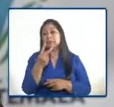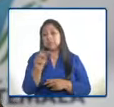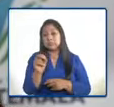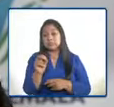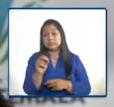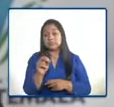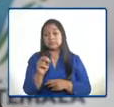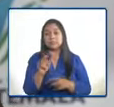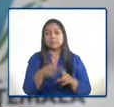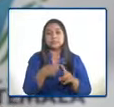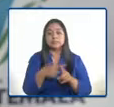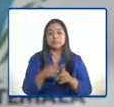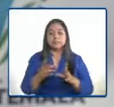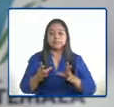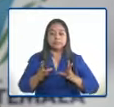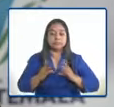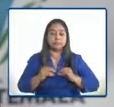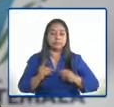cuando asumimos